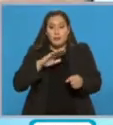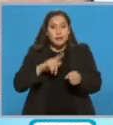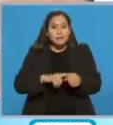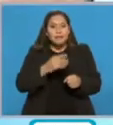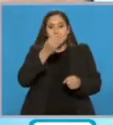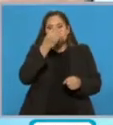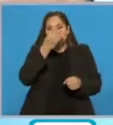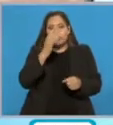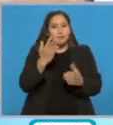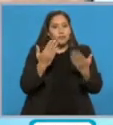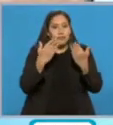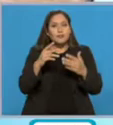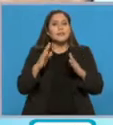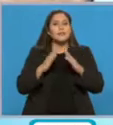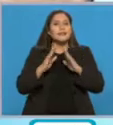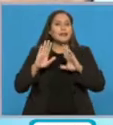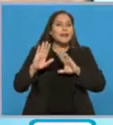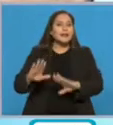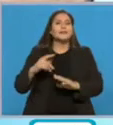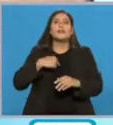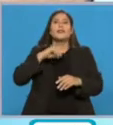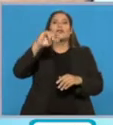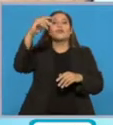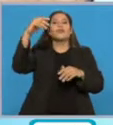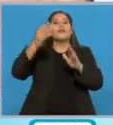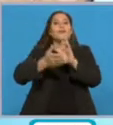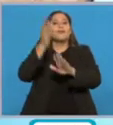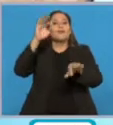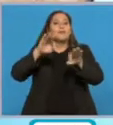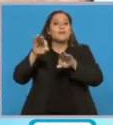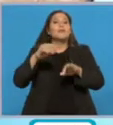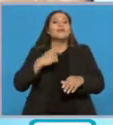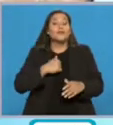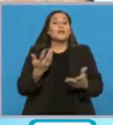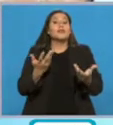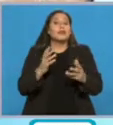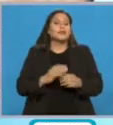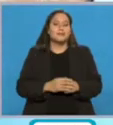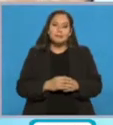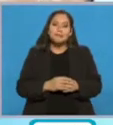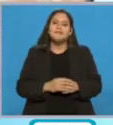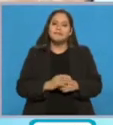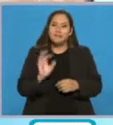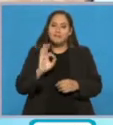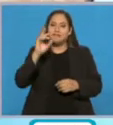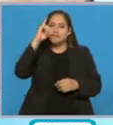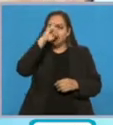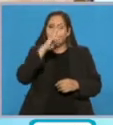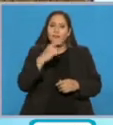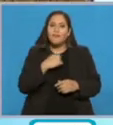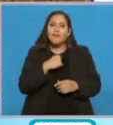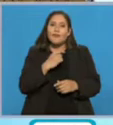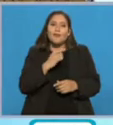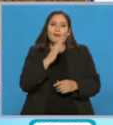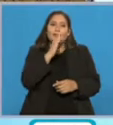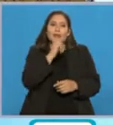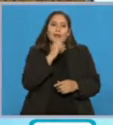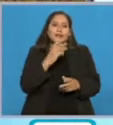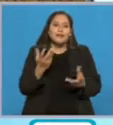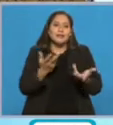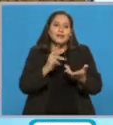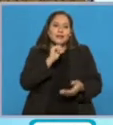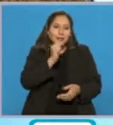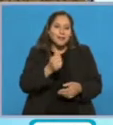nuestra mascota se queda en casa? ¿Qué podemos hacer? Pues mira, ahí sí ya está un poco más complicado porque hay cosas que no podemos Claro, No están